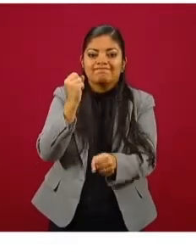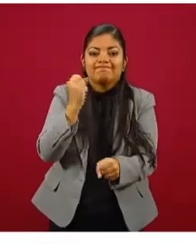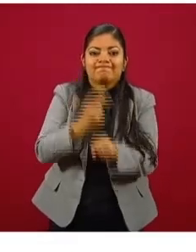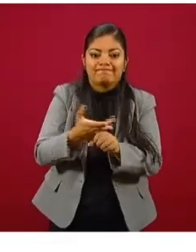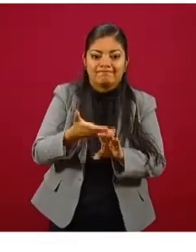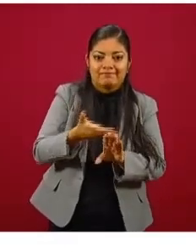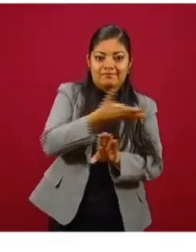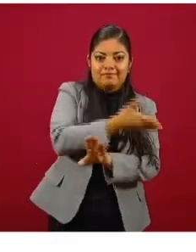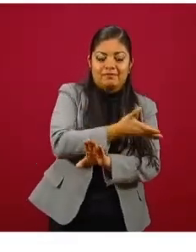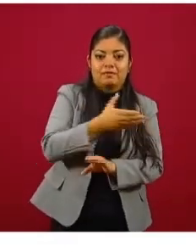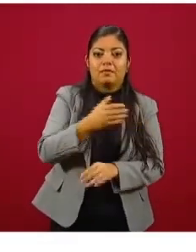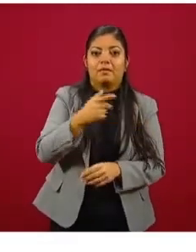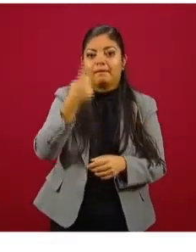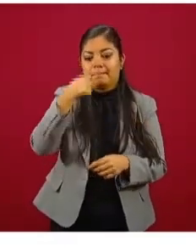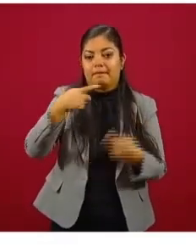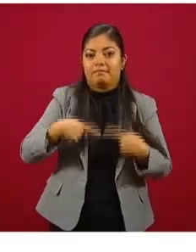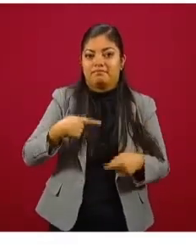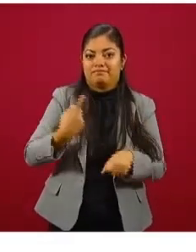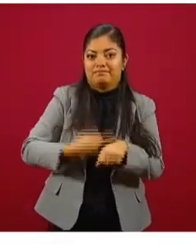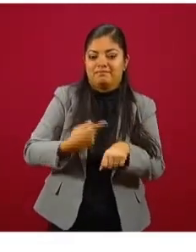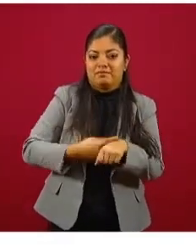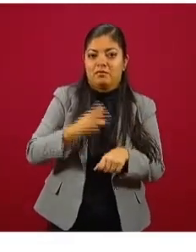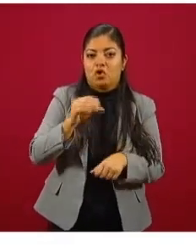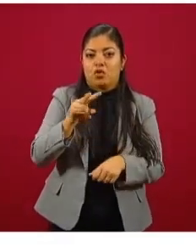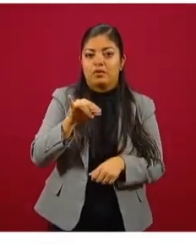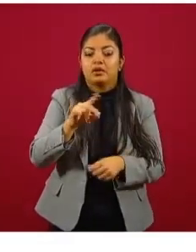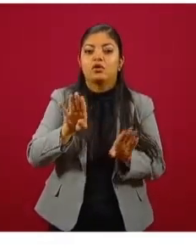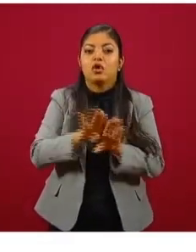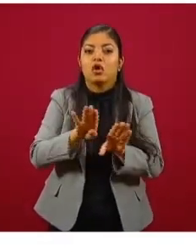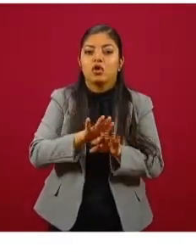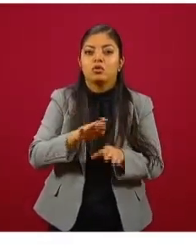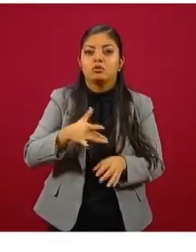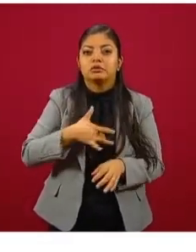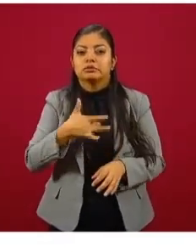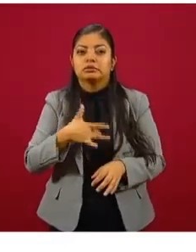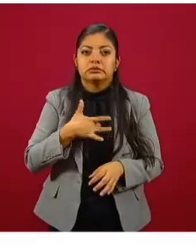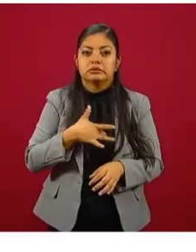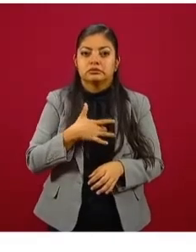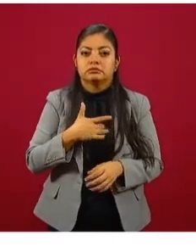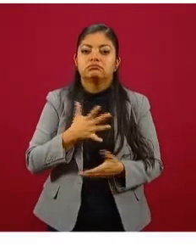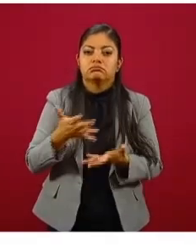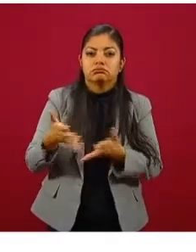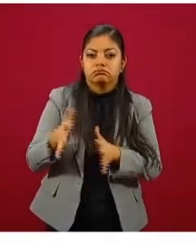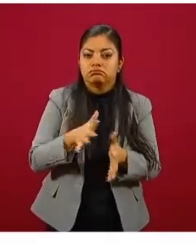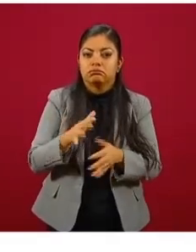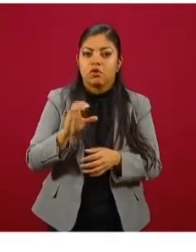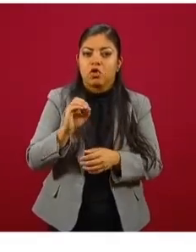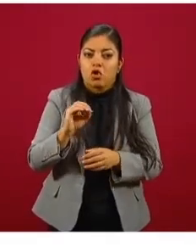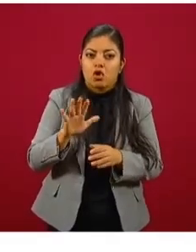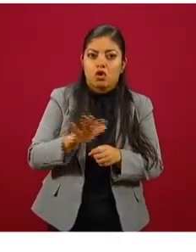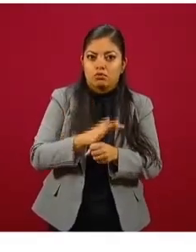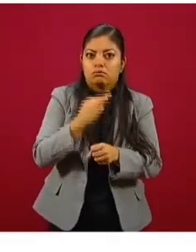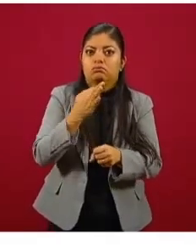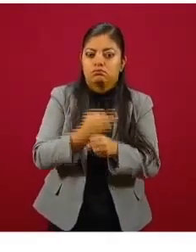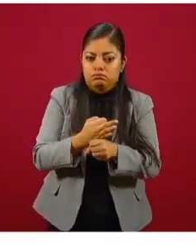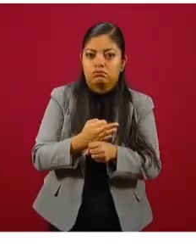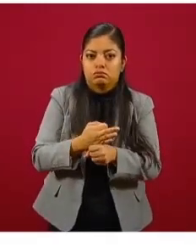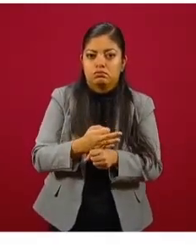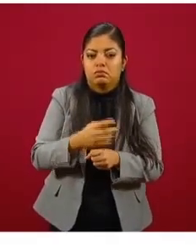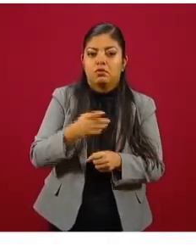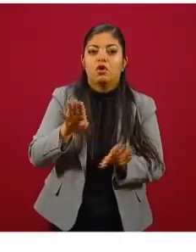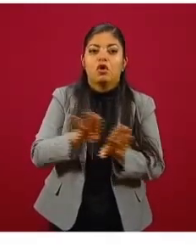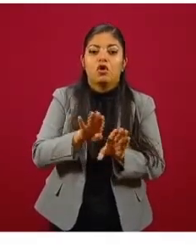pacientes kovic con síntomas leves o moderados que presentan un factor de riesgo como